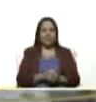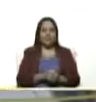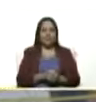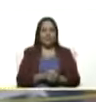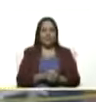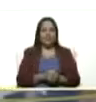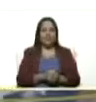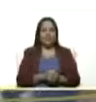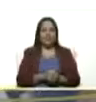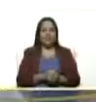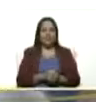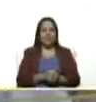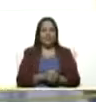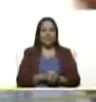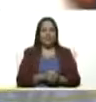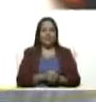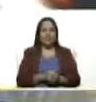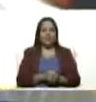tengo fe,